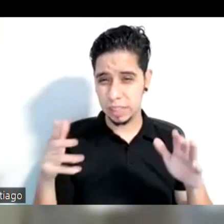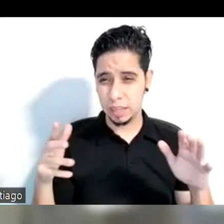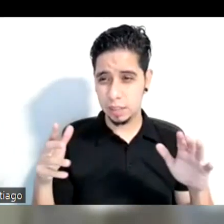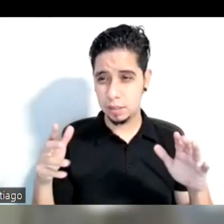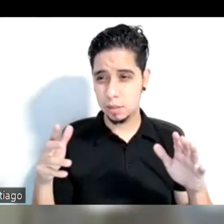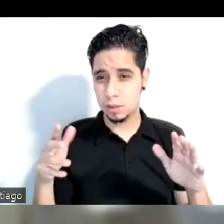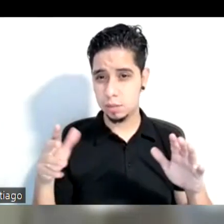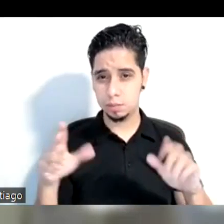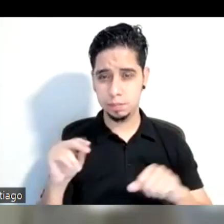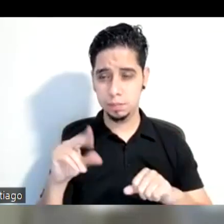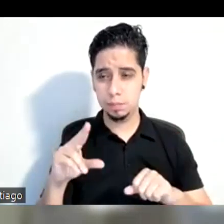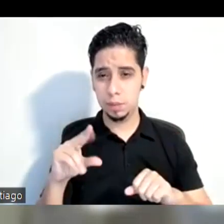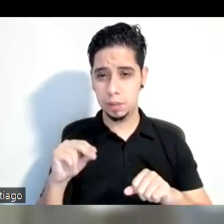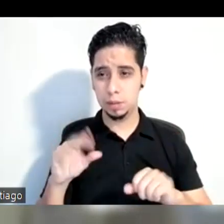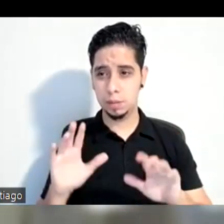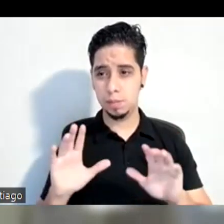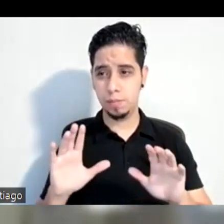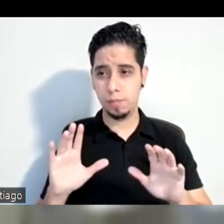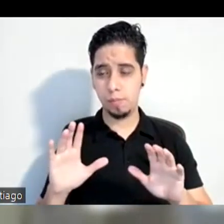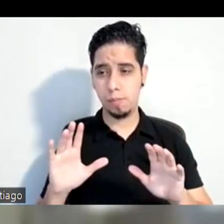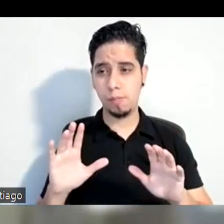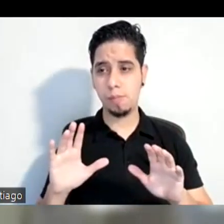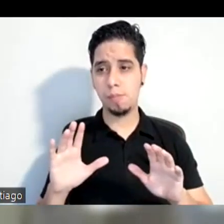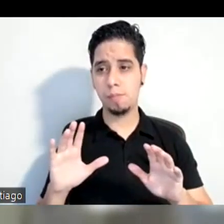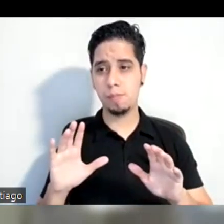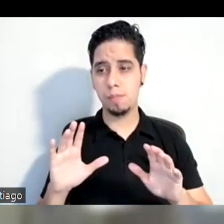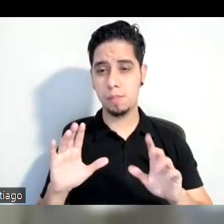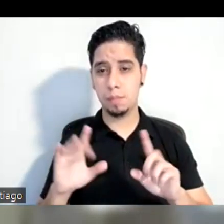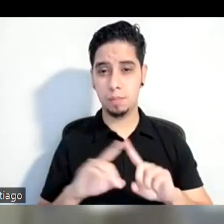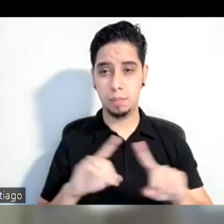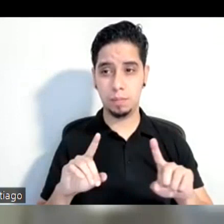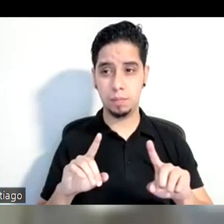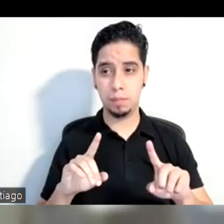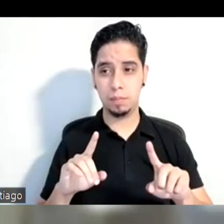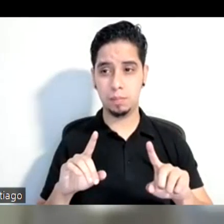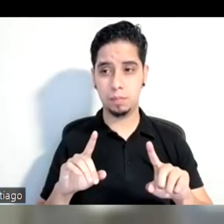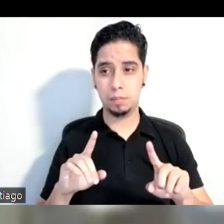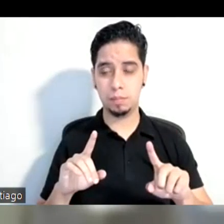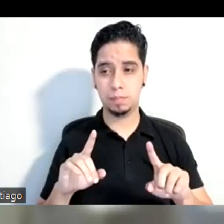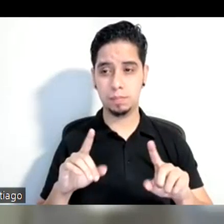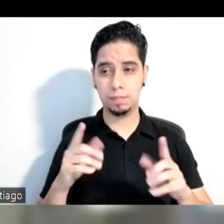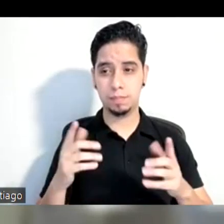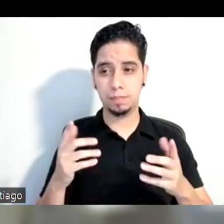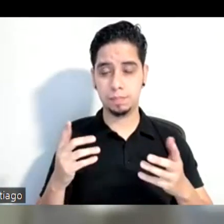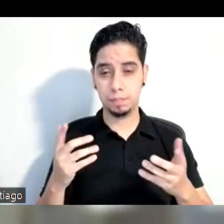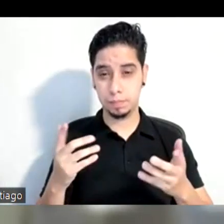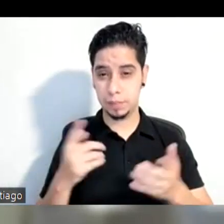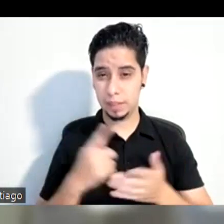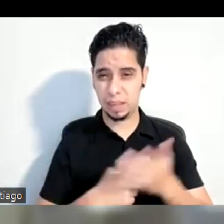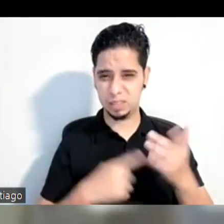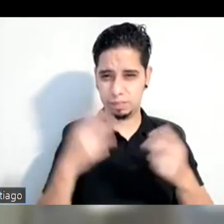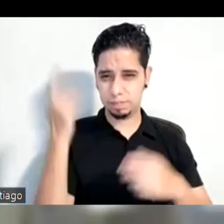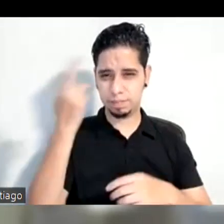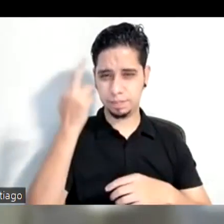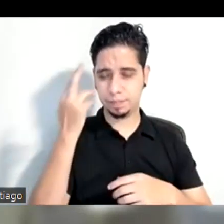estábamos haciendo la escuela de graduados en psicología. Pero no era simplemente porque fuera solo estuviéramos en cara, de verdad. Era porque